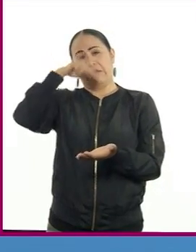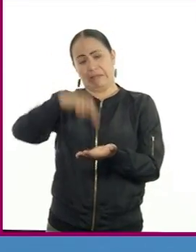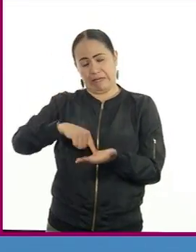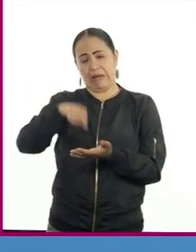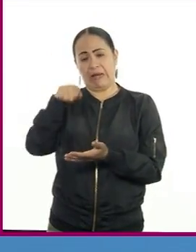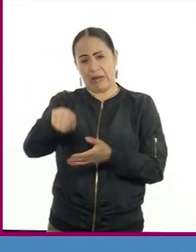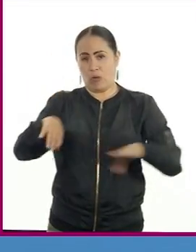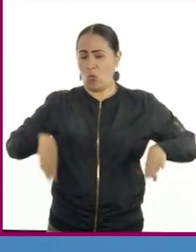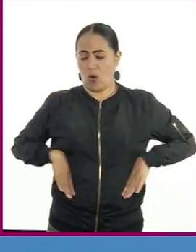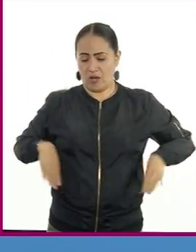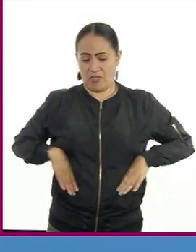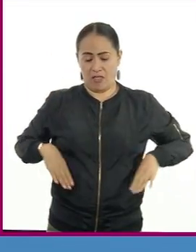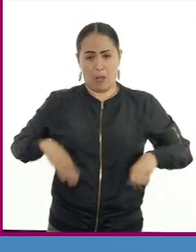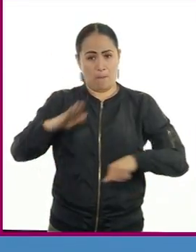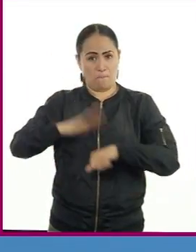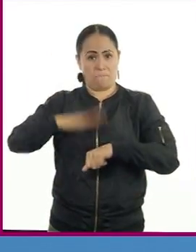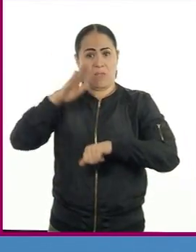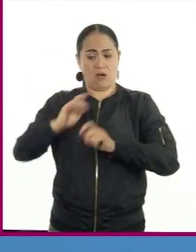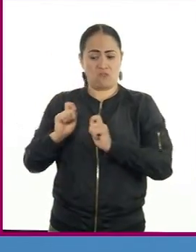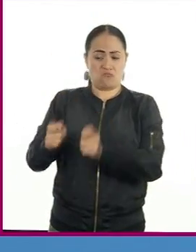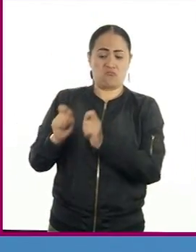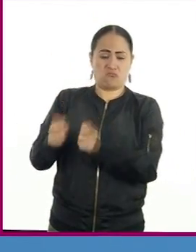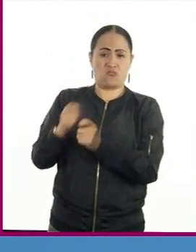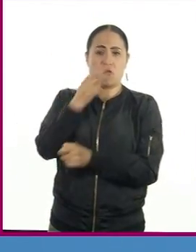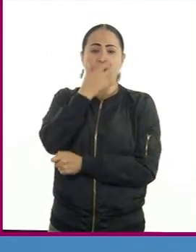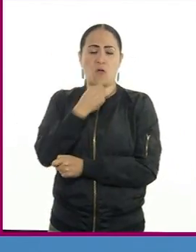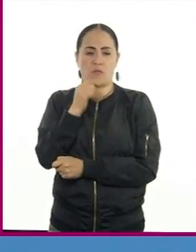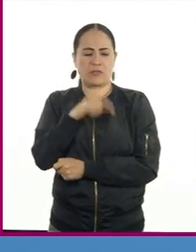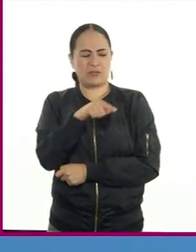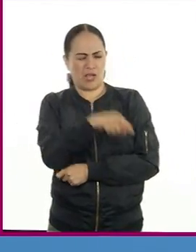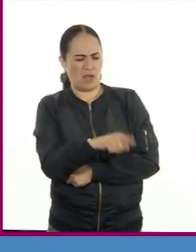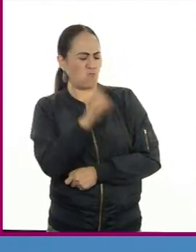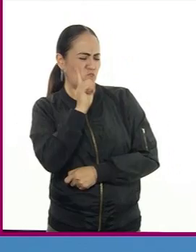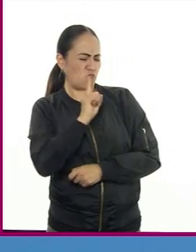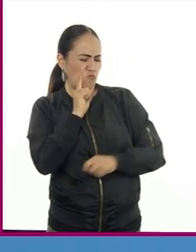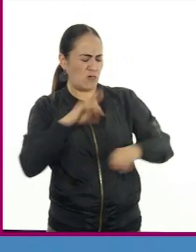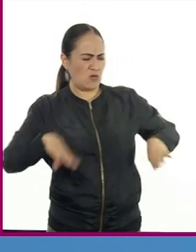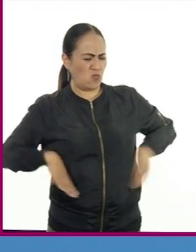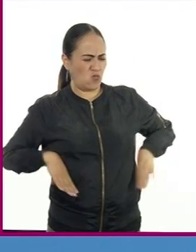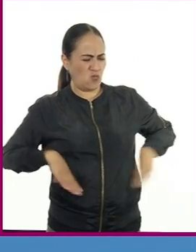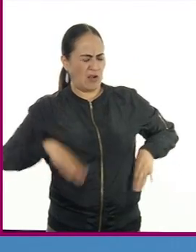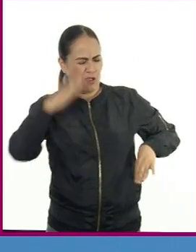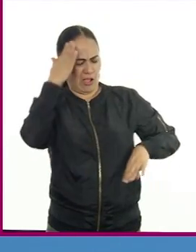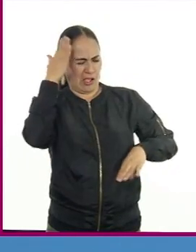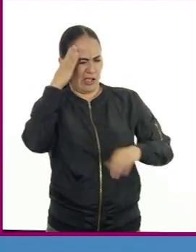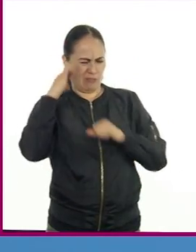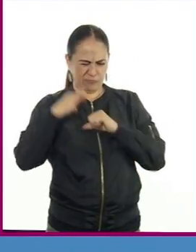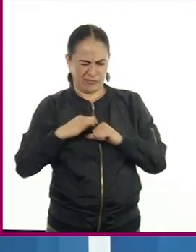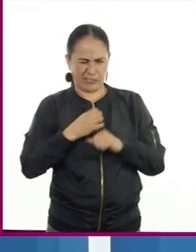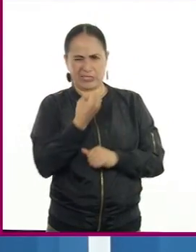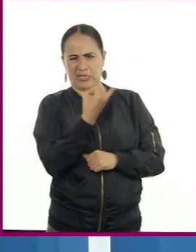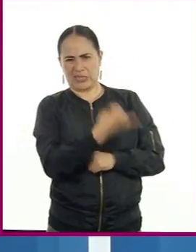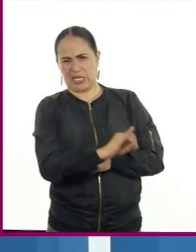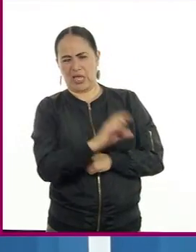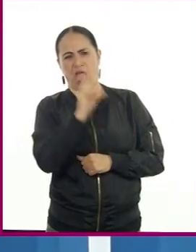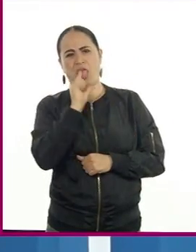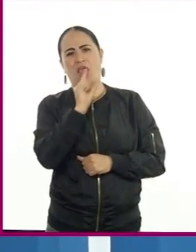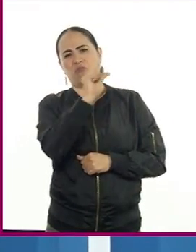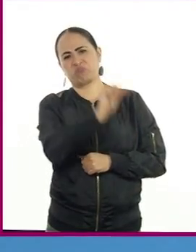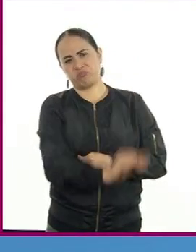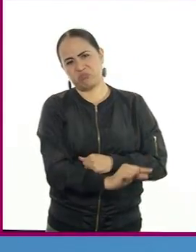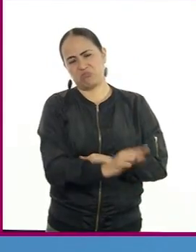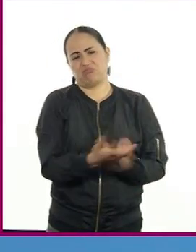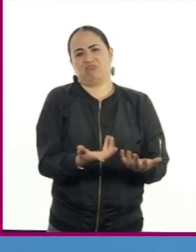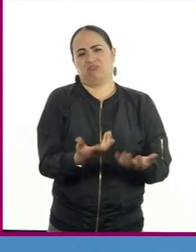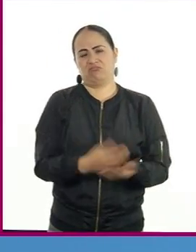atribuidas a los varones y minimizan cualidades de los liderazgos femeninos. Muy buen